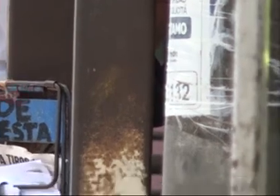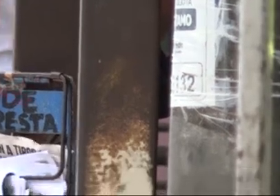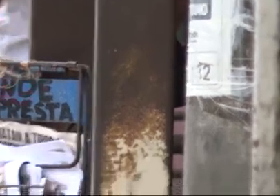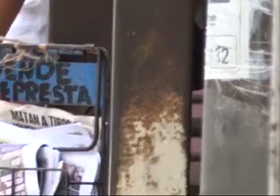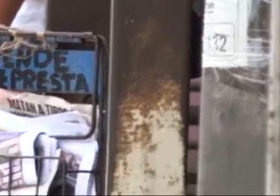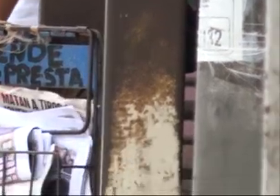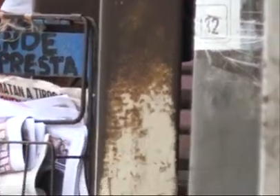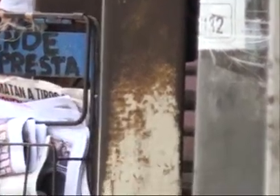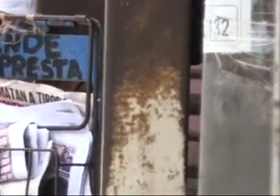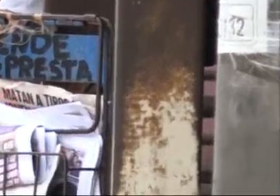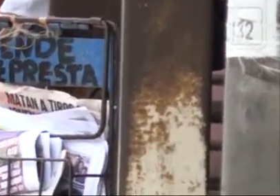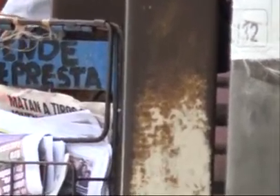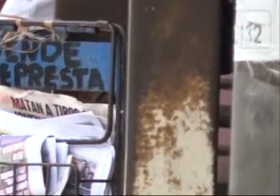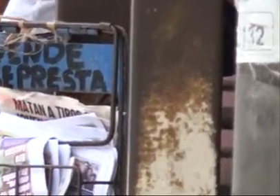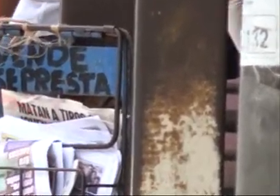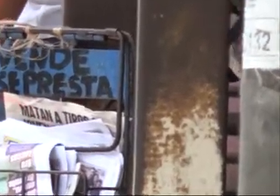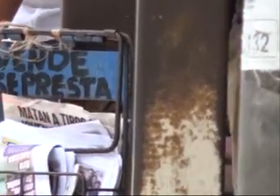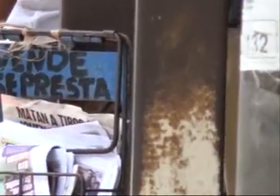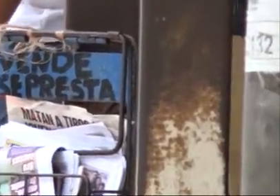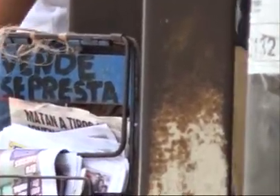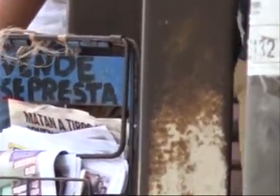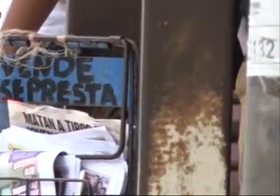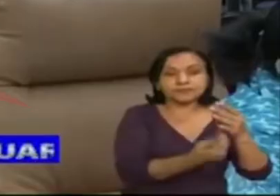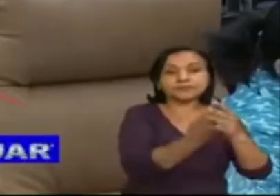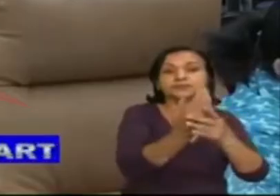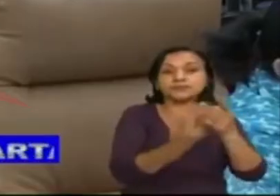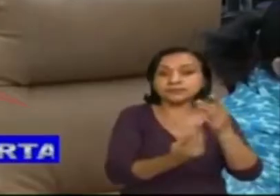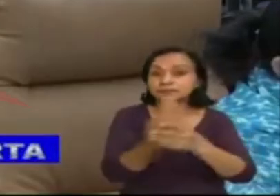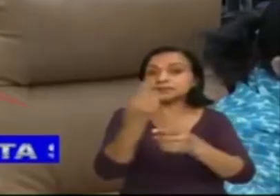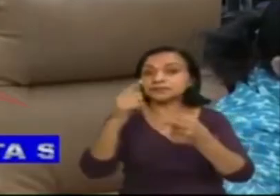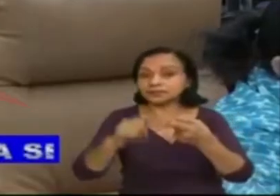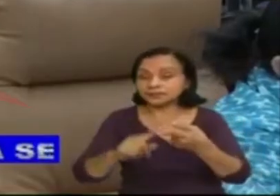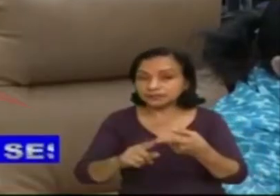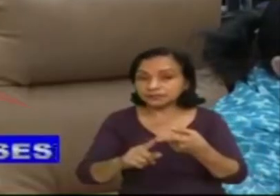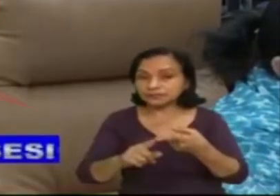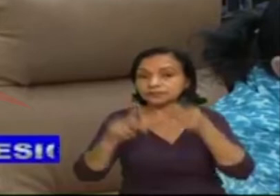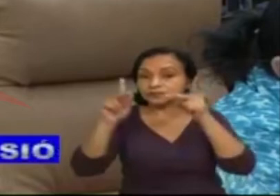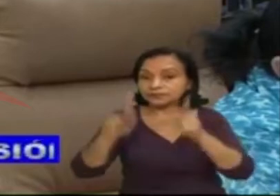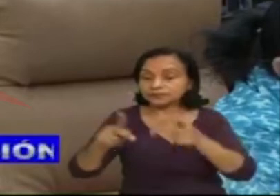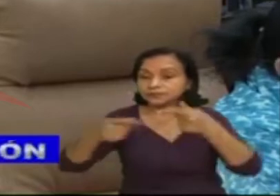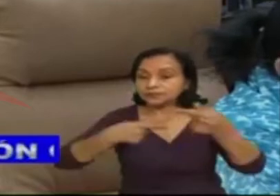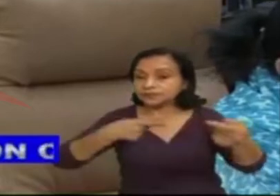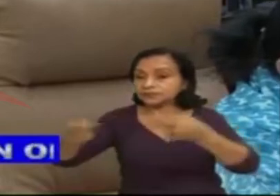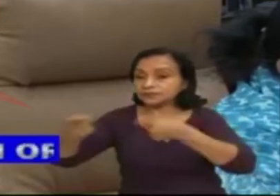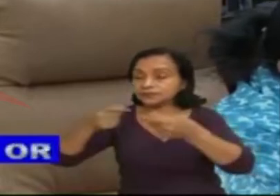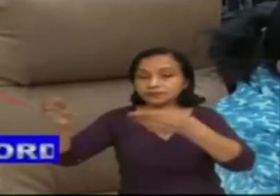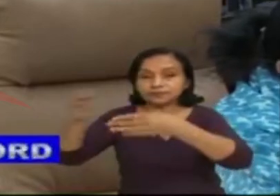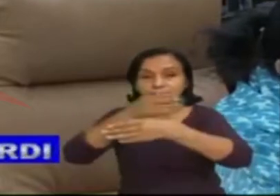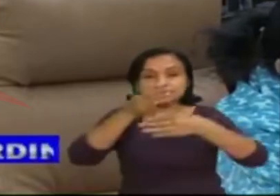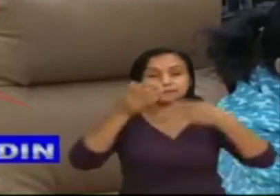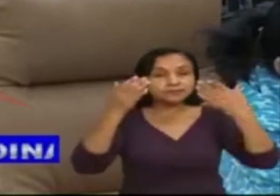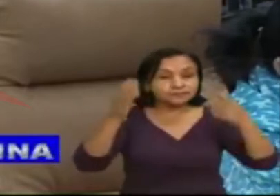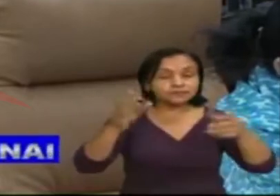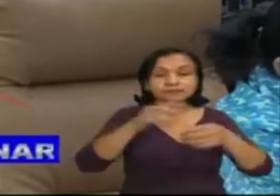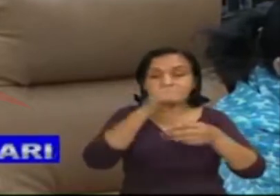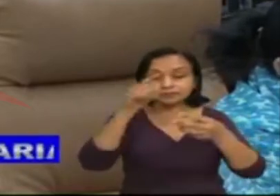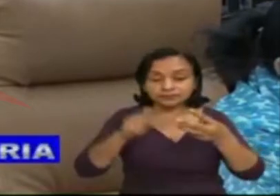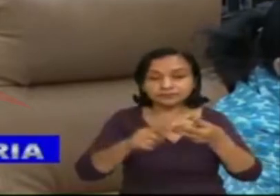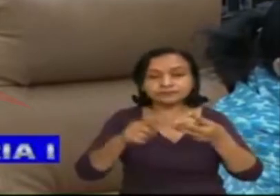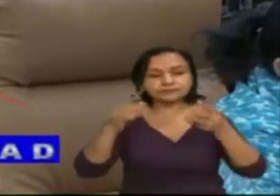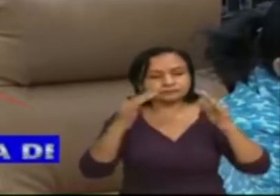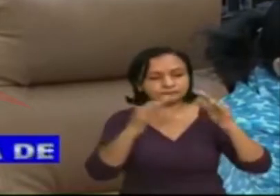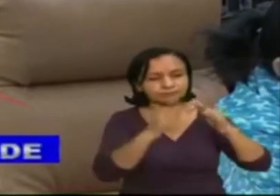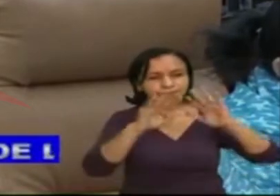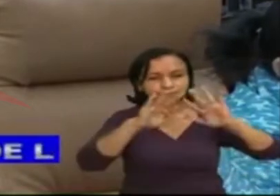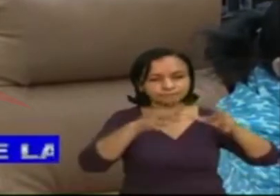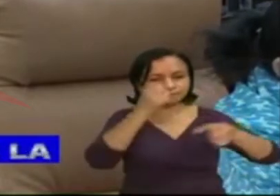Son los productores, son los pequeños empresarios, son las amas de